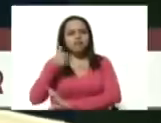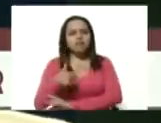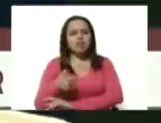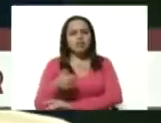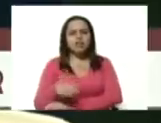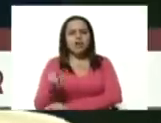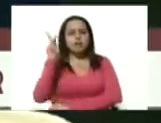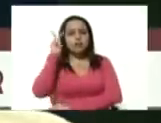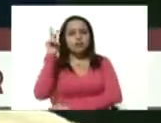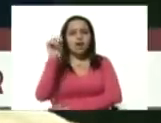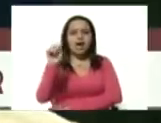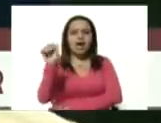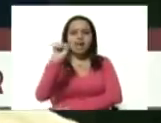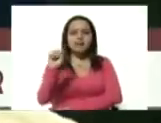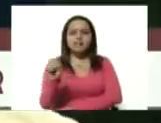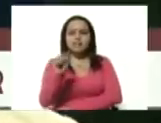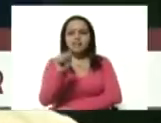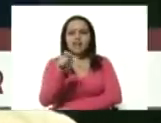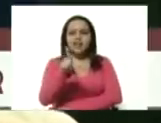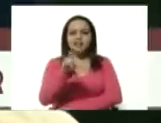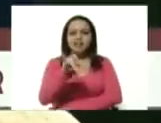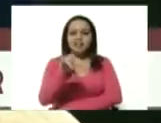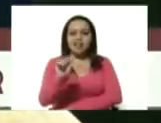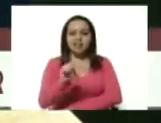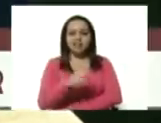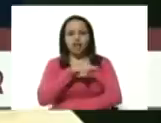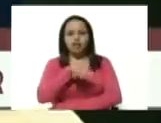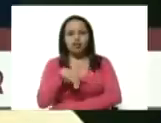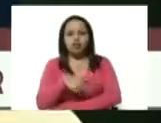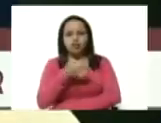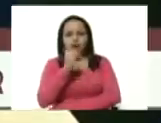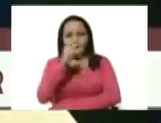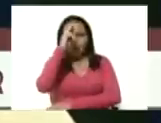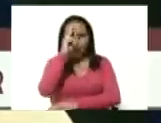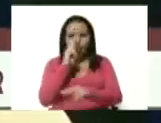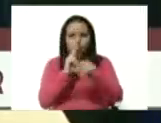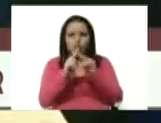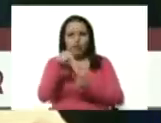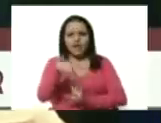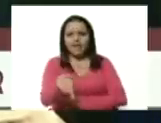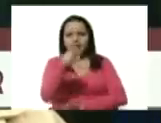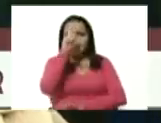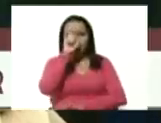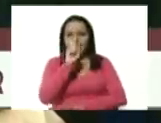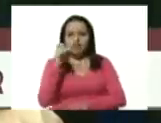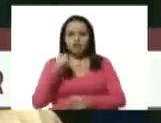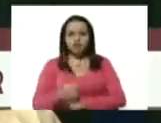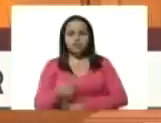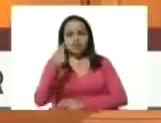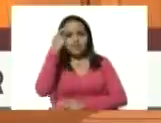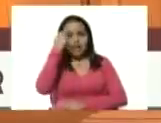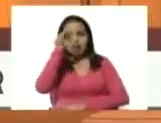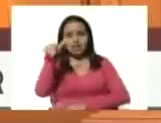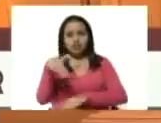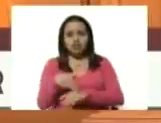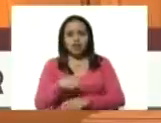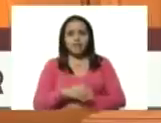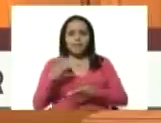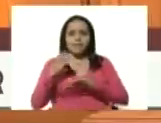Azalia, a la cual hemos dedicado el homenaje este año del Día Nacional del